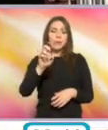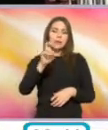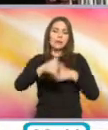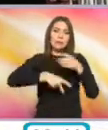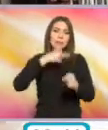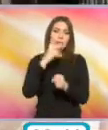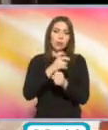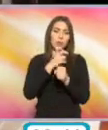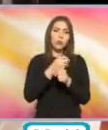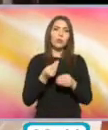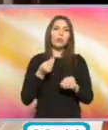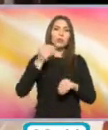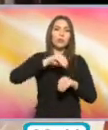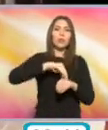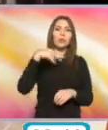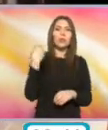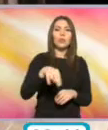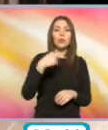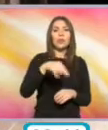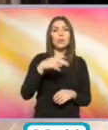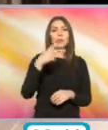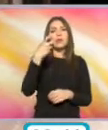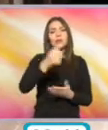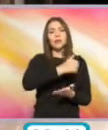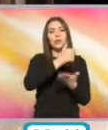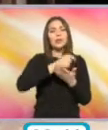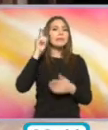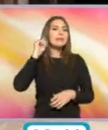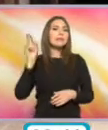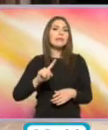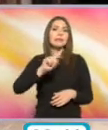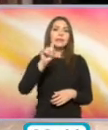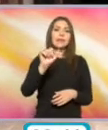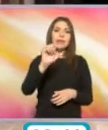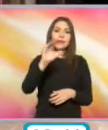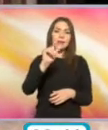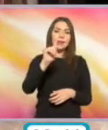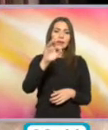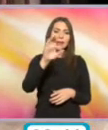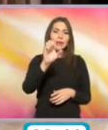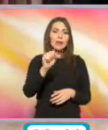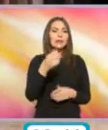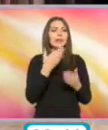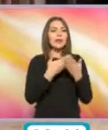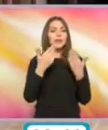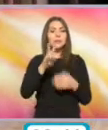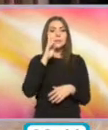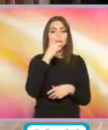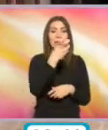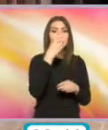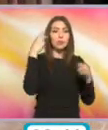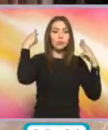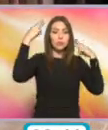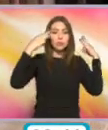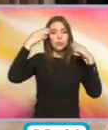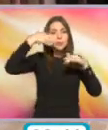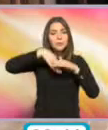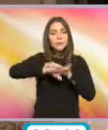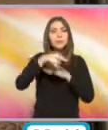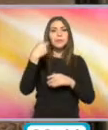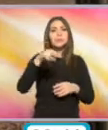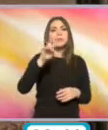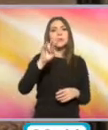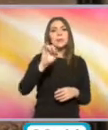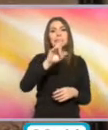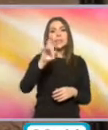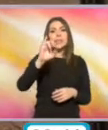pues les daba cualquier cantidad de dinero. Ahí tenemos el Museo Virreinal precisamente de Guadalupe. Pinturas, ¿no? Pues mira, hay una grandísima colección ahí